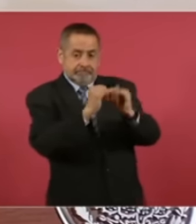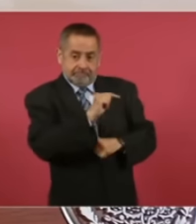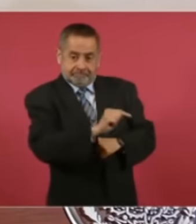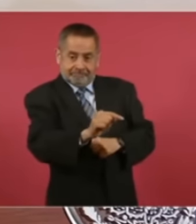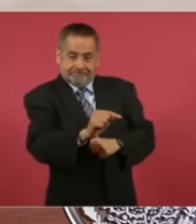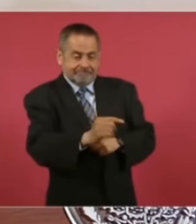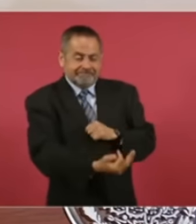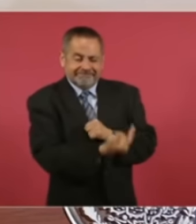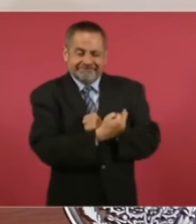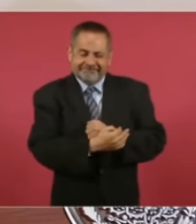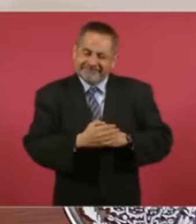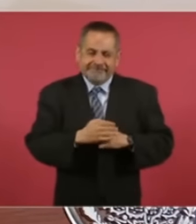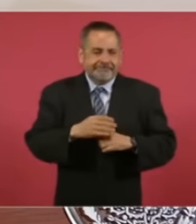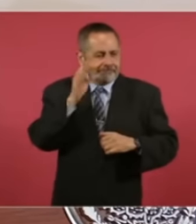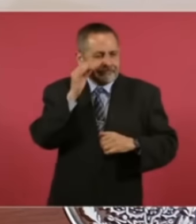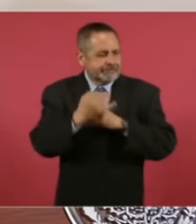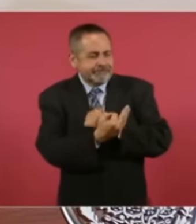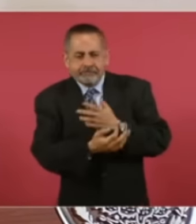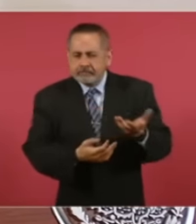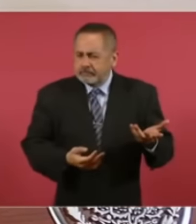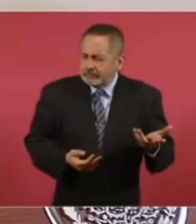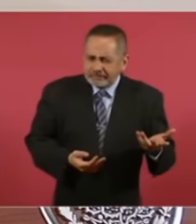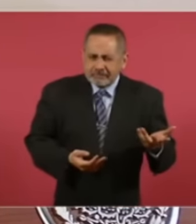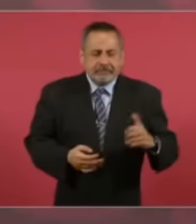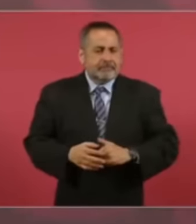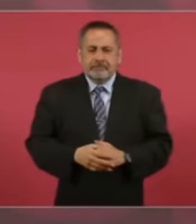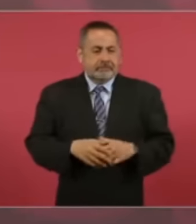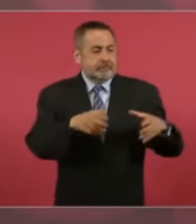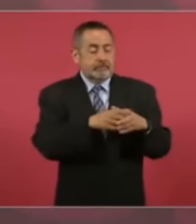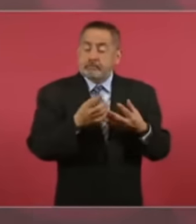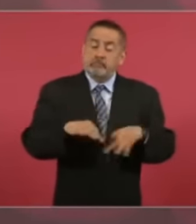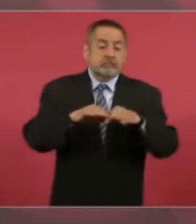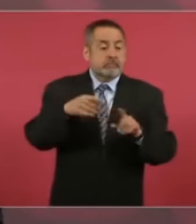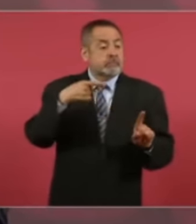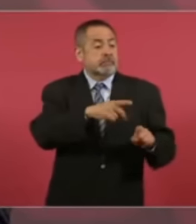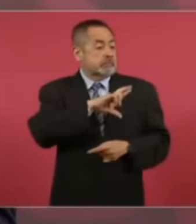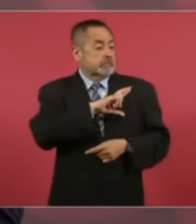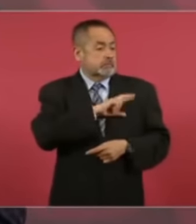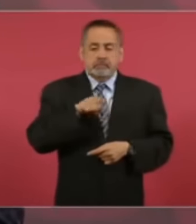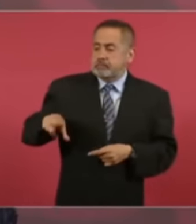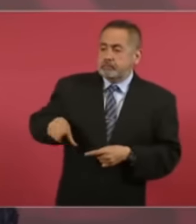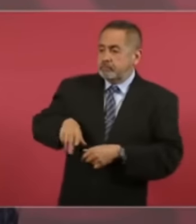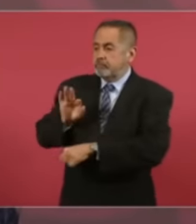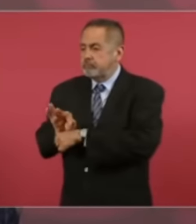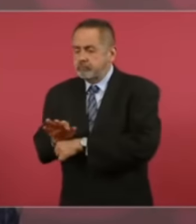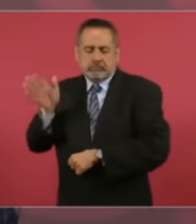donde tiene más peso lo privado, lo particular, que lo público.